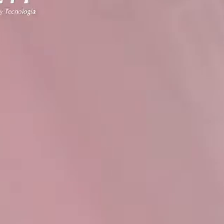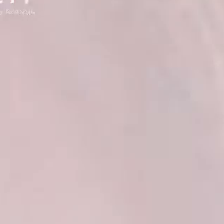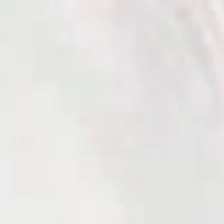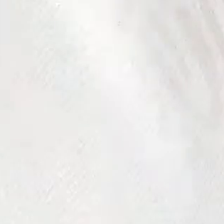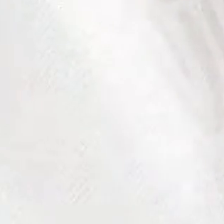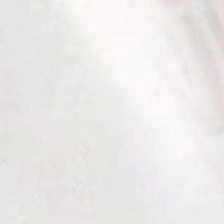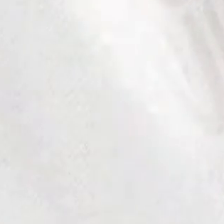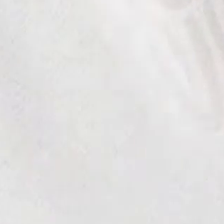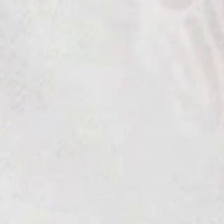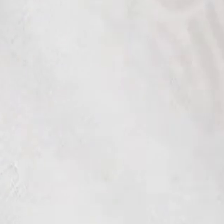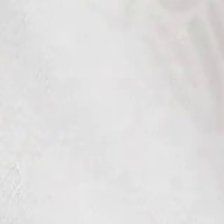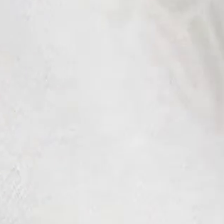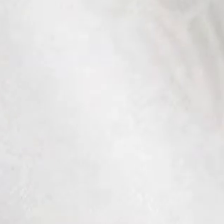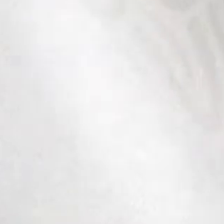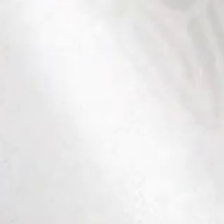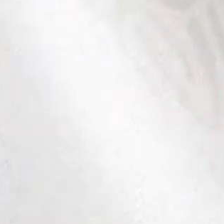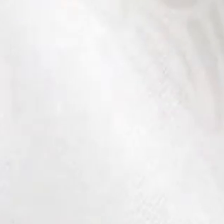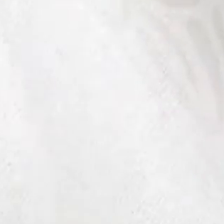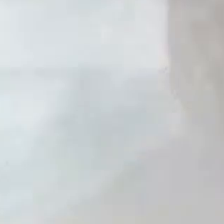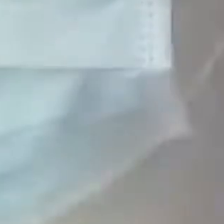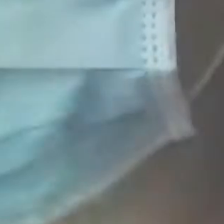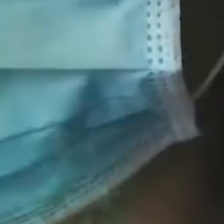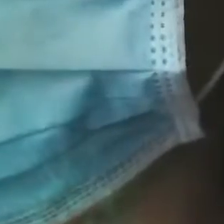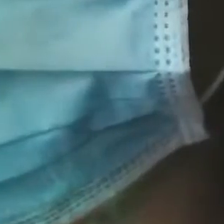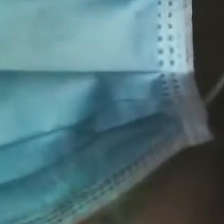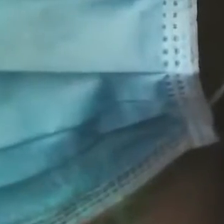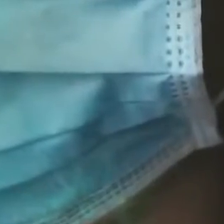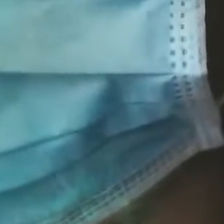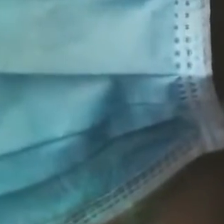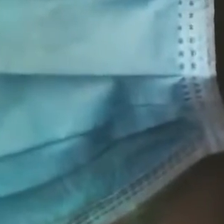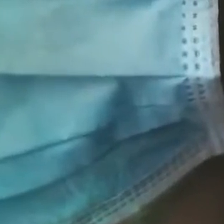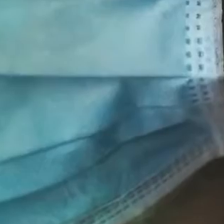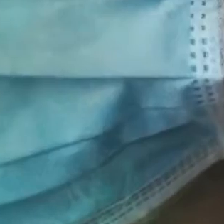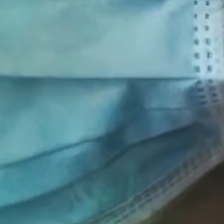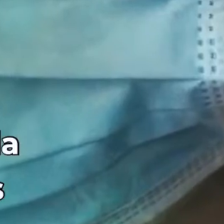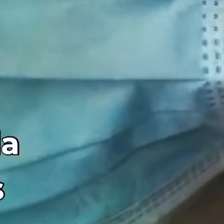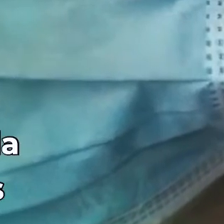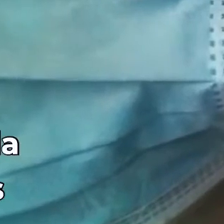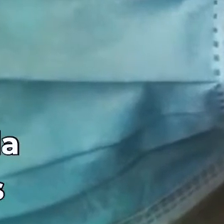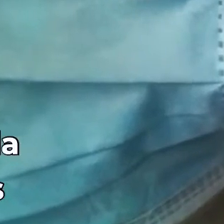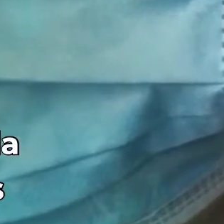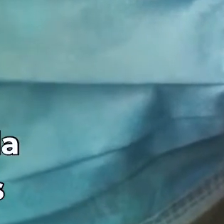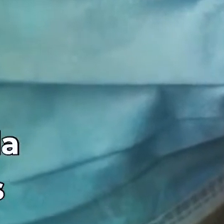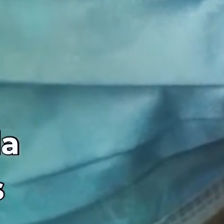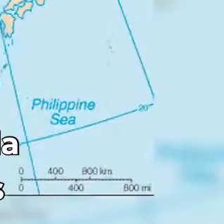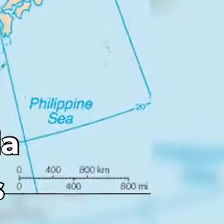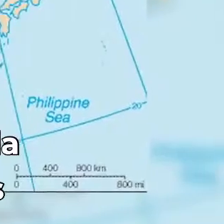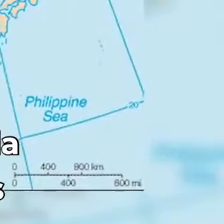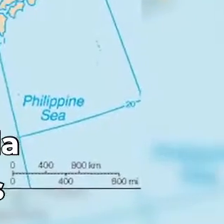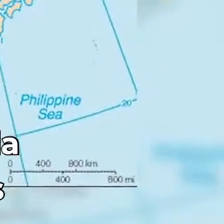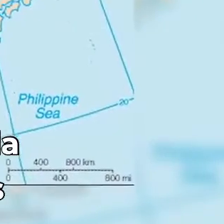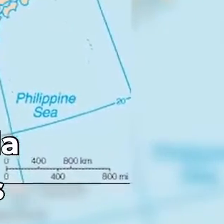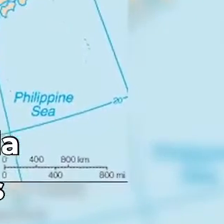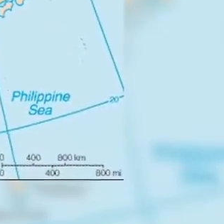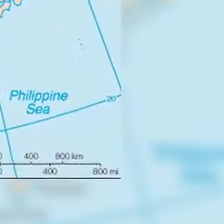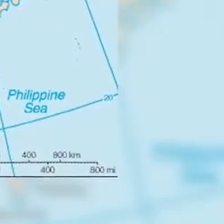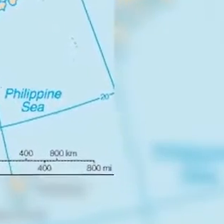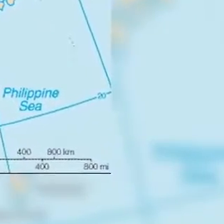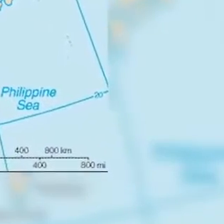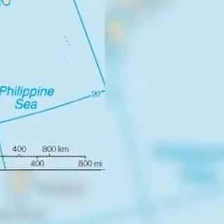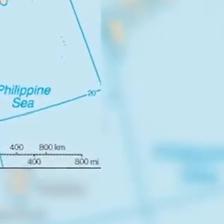Margarita, que ese sí es completamente nuevo, son 40 camas adicionales. Lo que seguiría después de eso, si seguimos viendo saturación, es